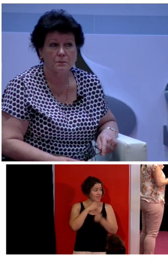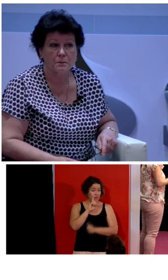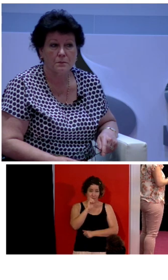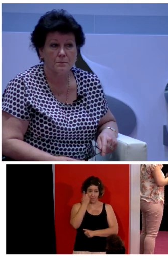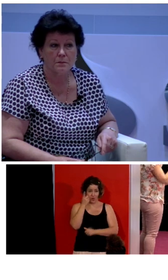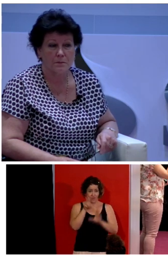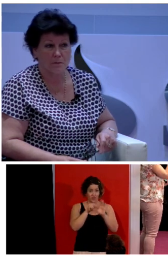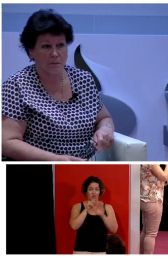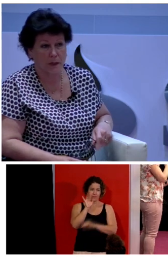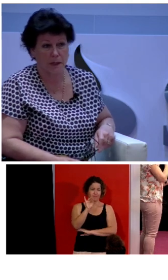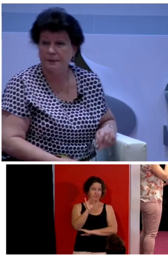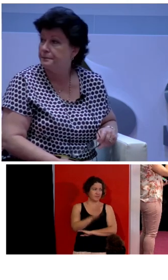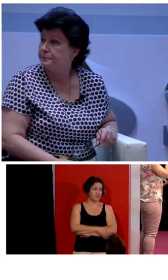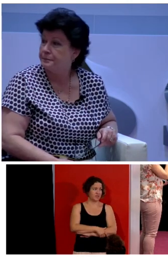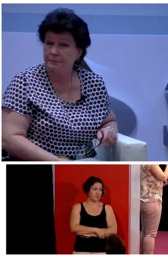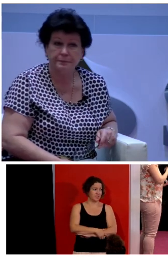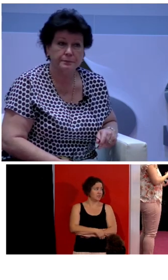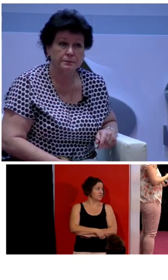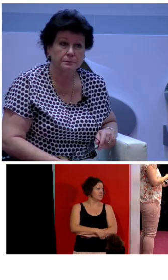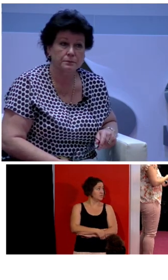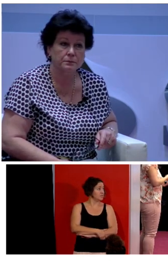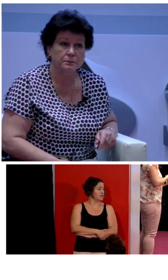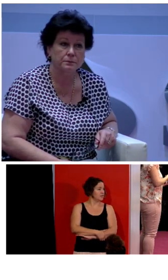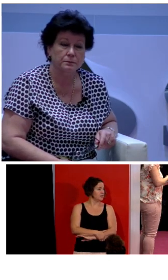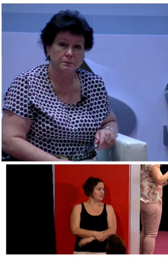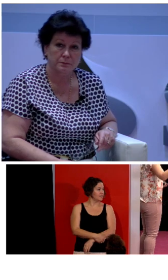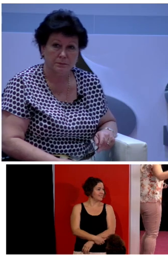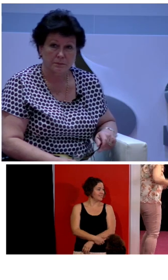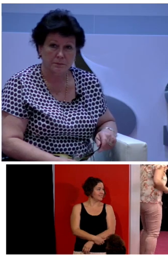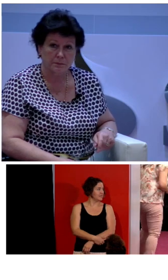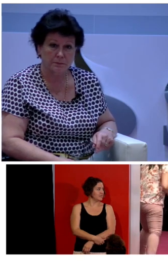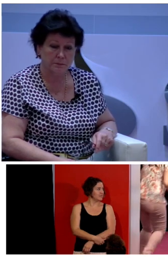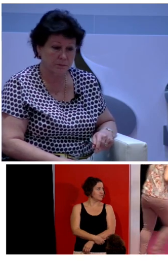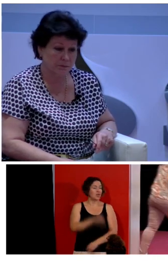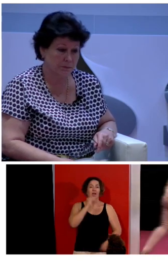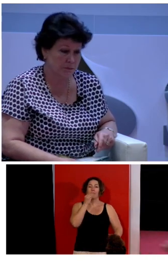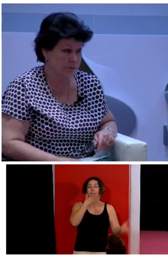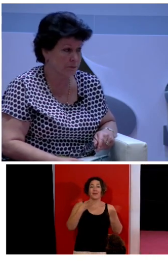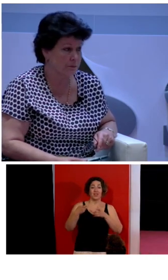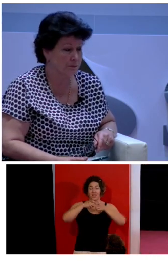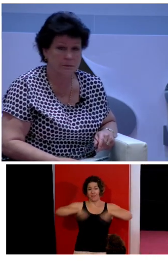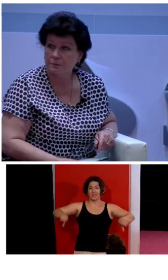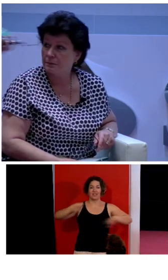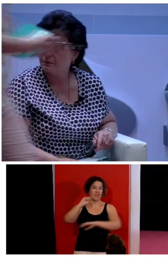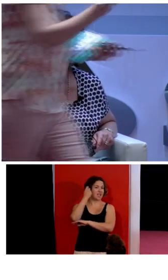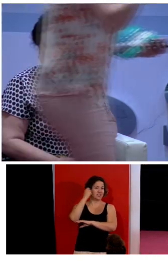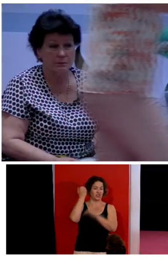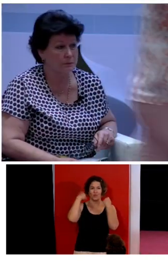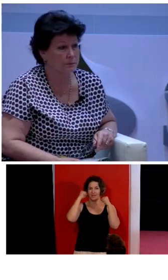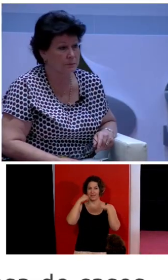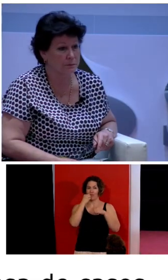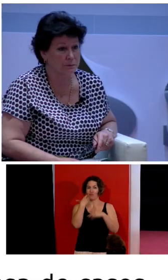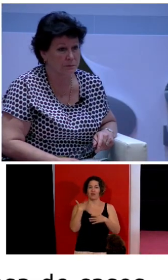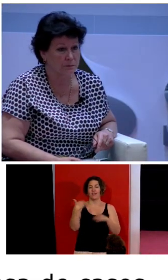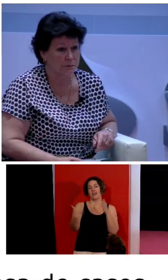Sí, sí, esa diapositiva se ve. Hola, amigos. Bienvenidos a la mesa de casos de éxito y buenas prácticas de estas